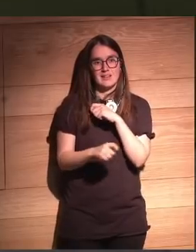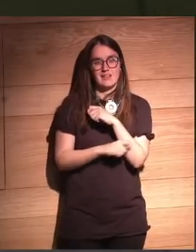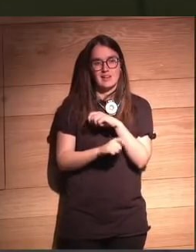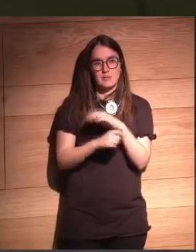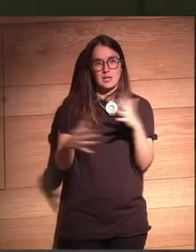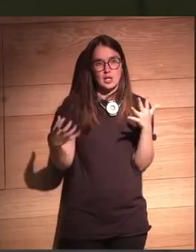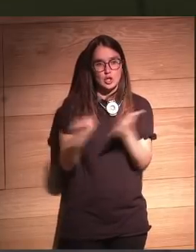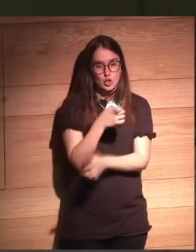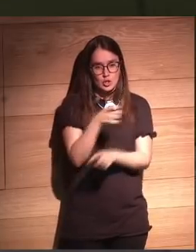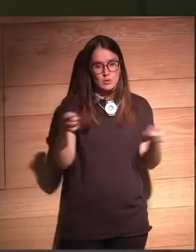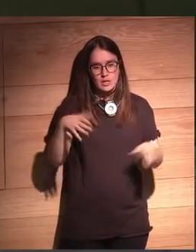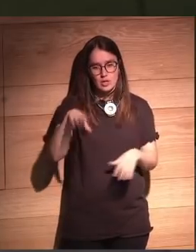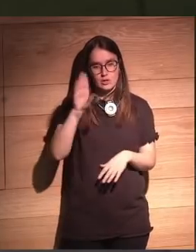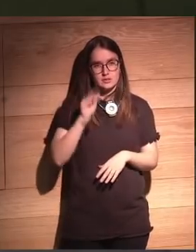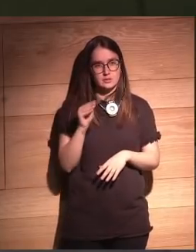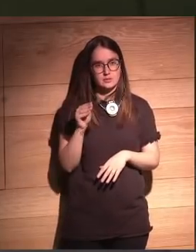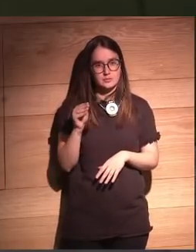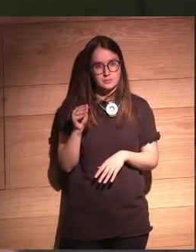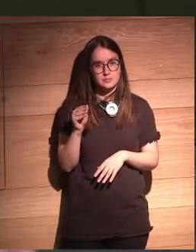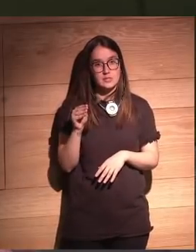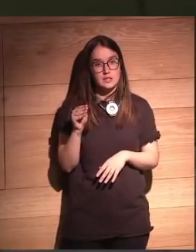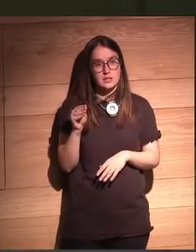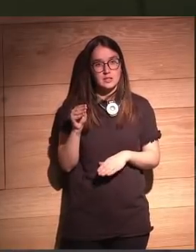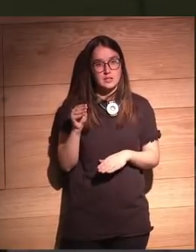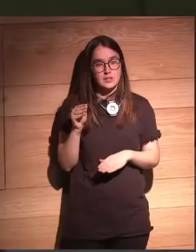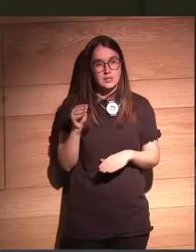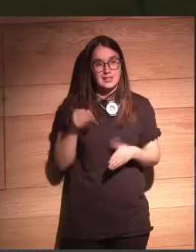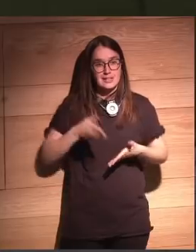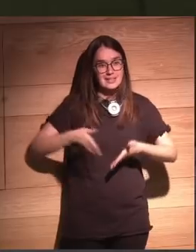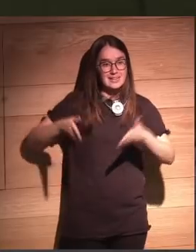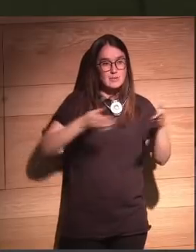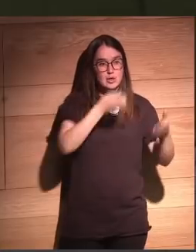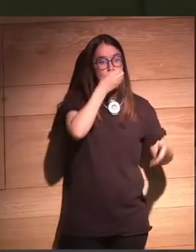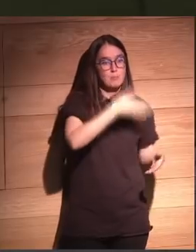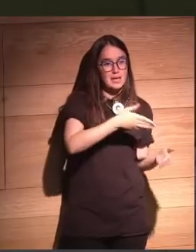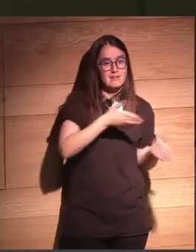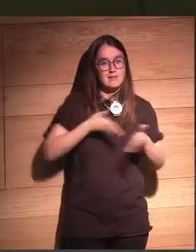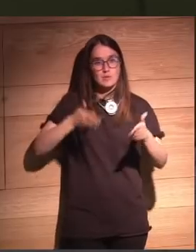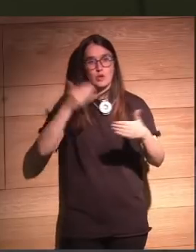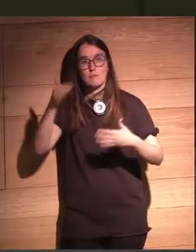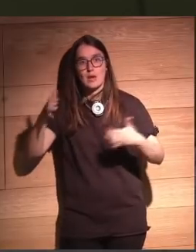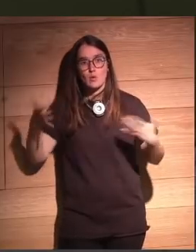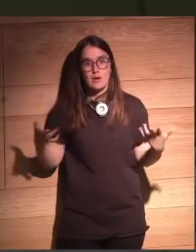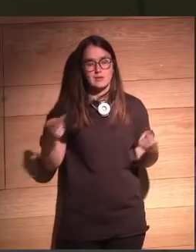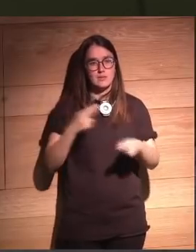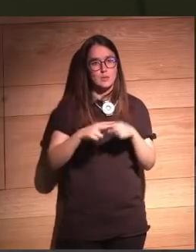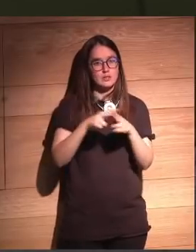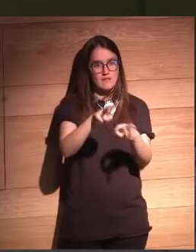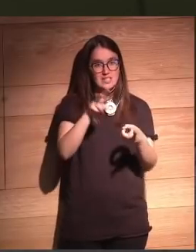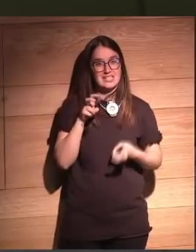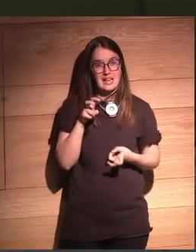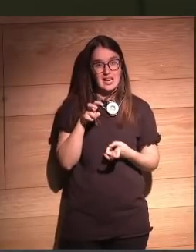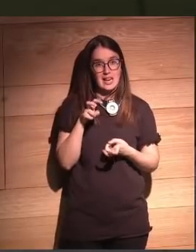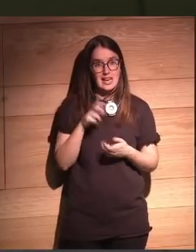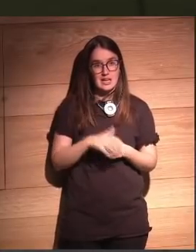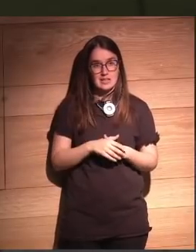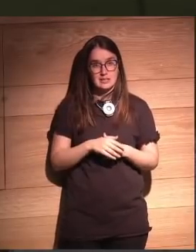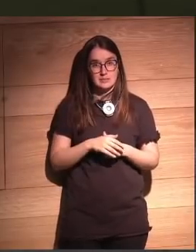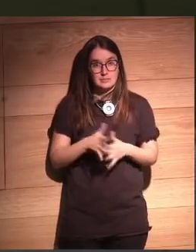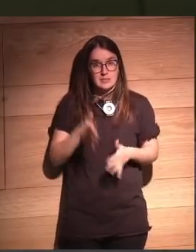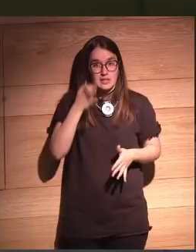a todo ciudadano dónde está el camino del bien y dónde está el camino del mal, que es la política fiscal.